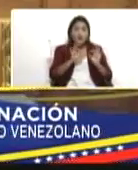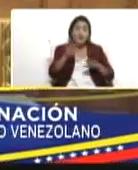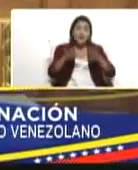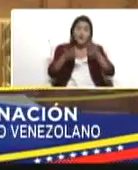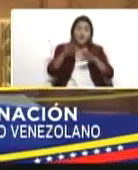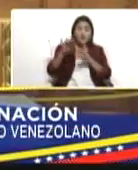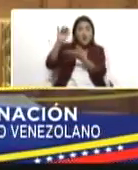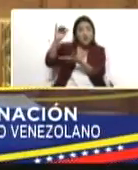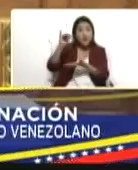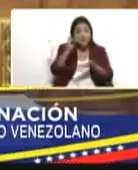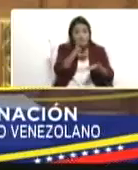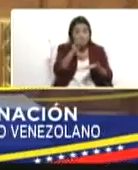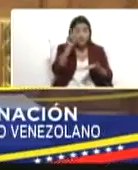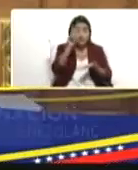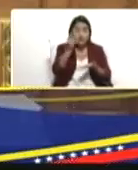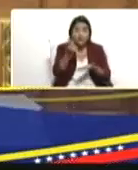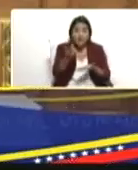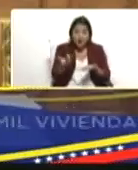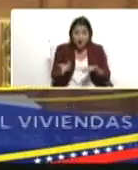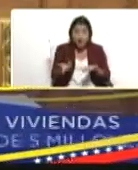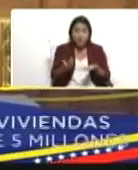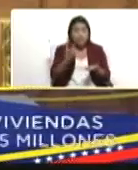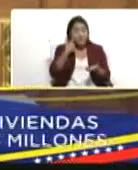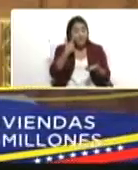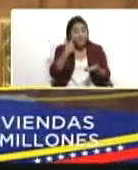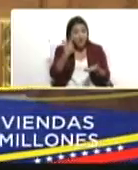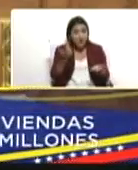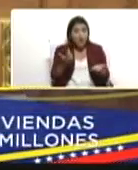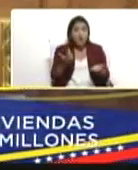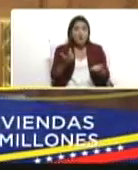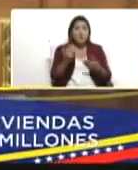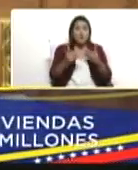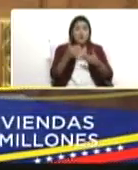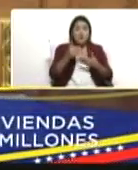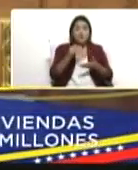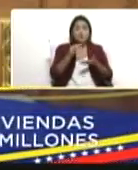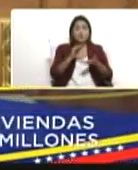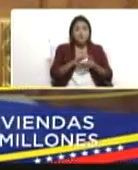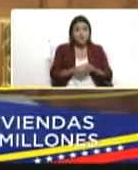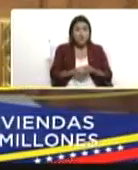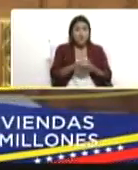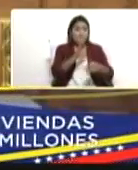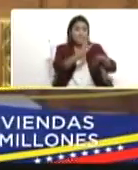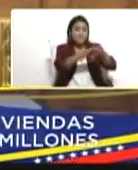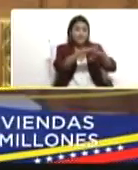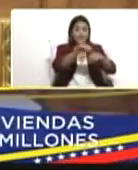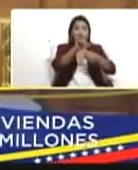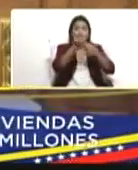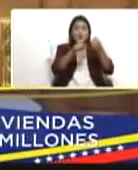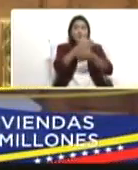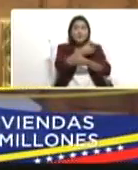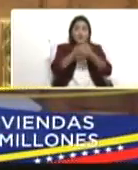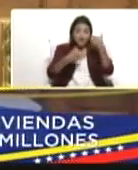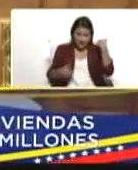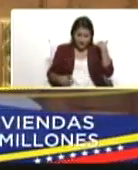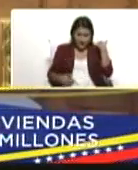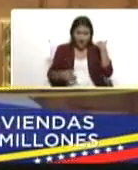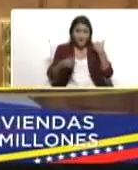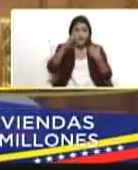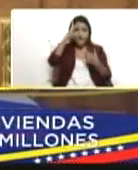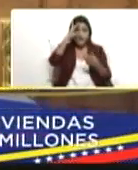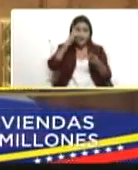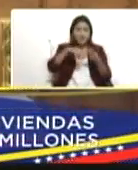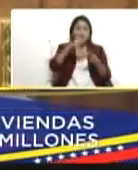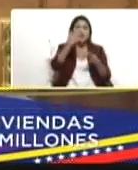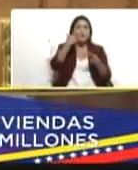ingreso Estamos buscando la fórmula para mejorar señora vicepresidenta compañeros del alto mando